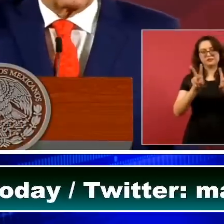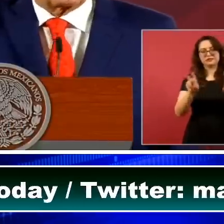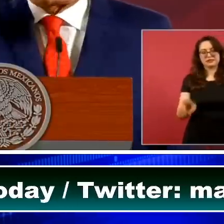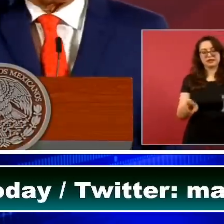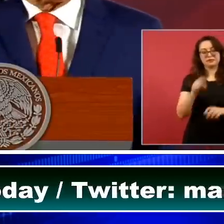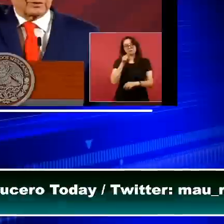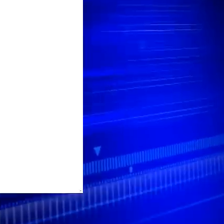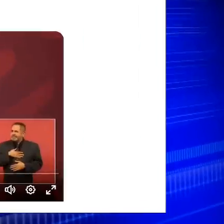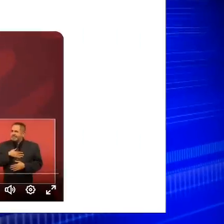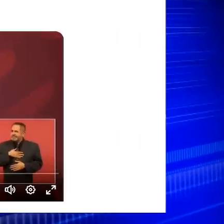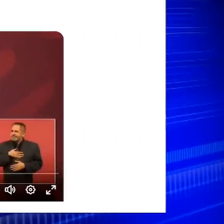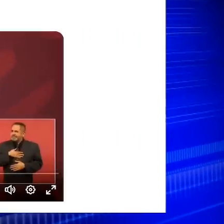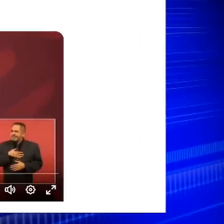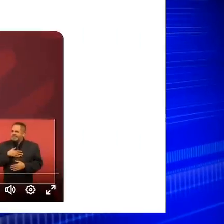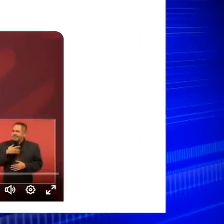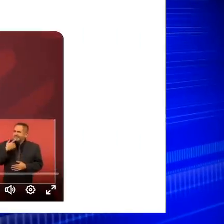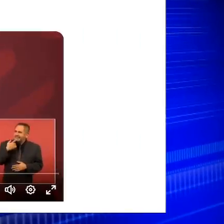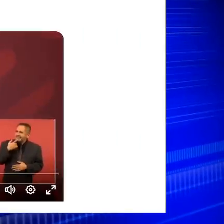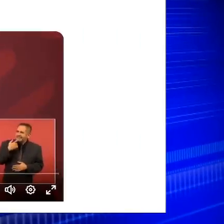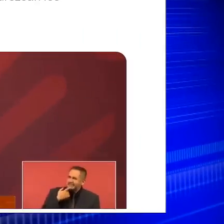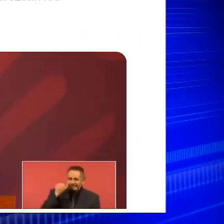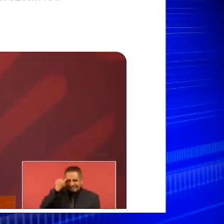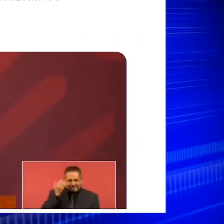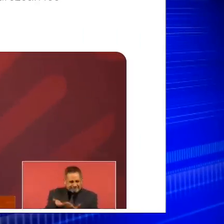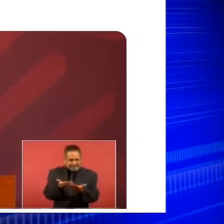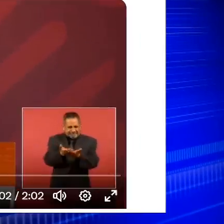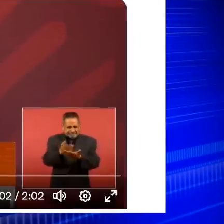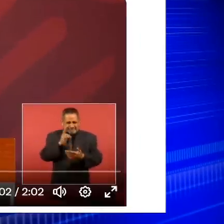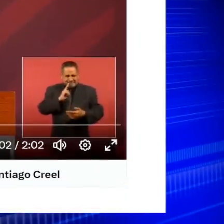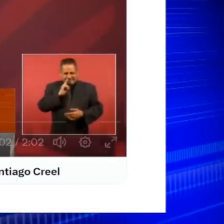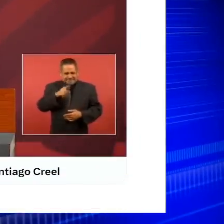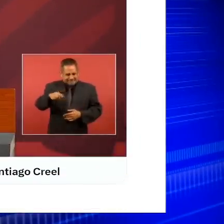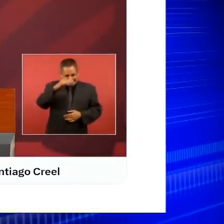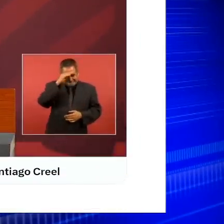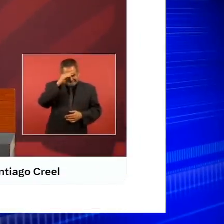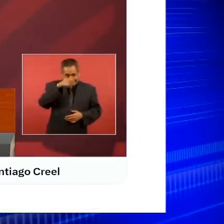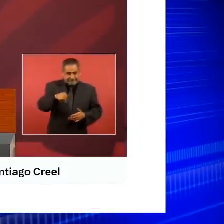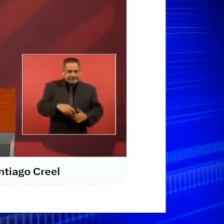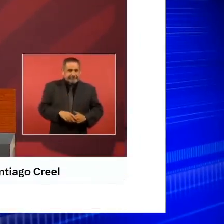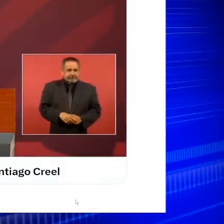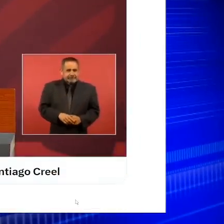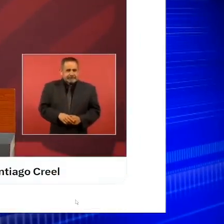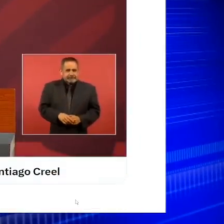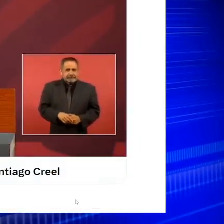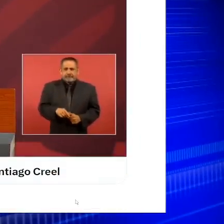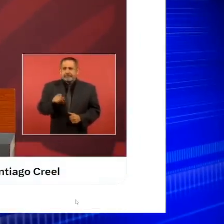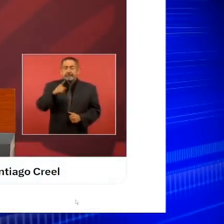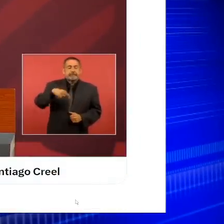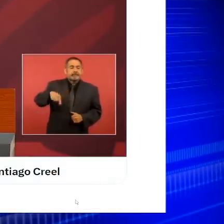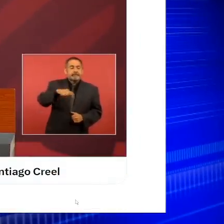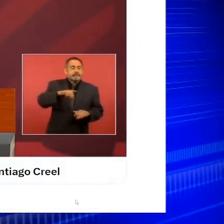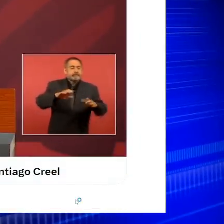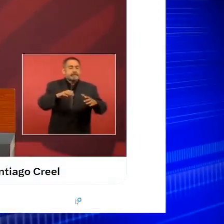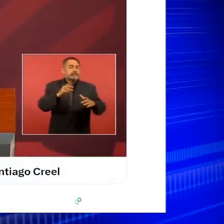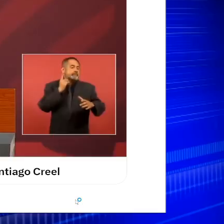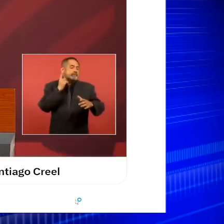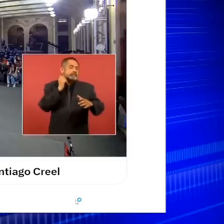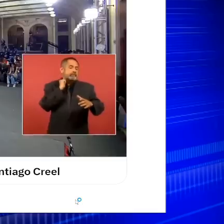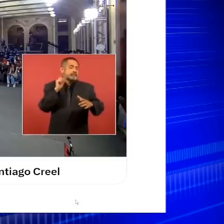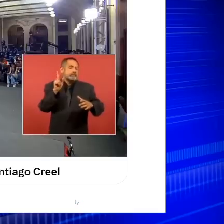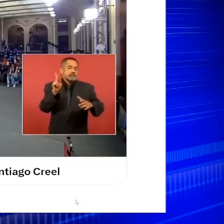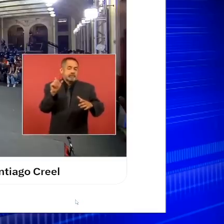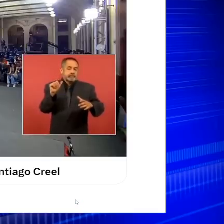este es el reto del presidente propuesta no a los legisladores del pan